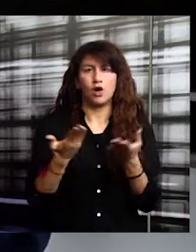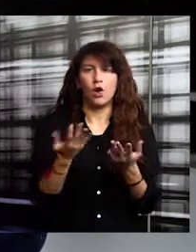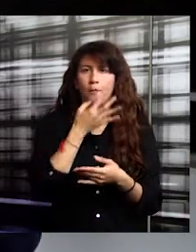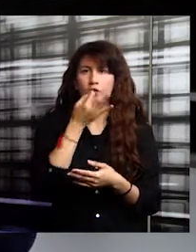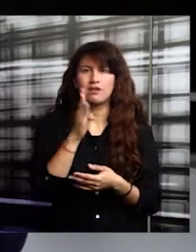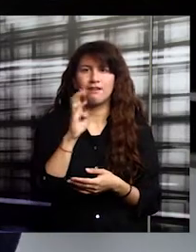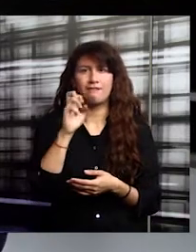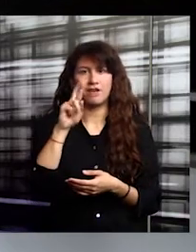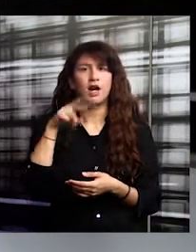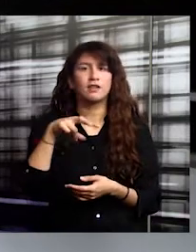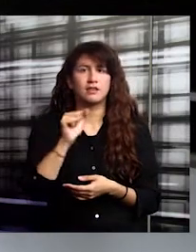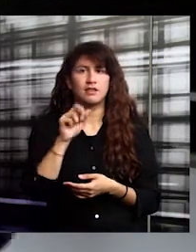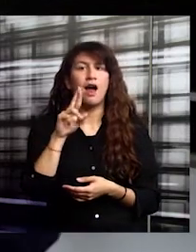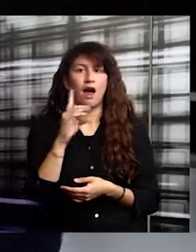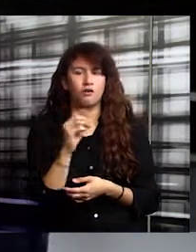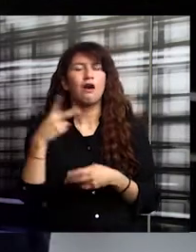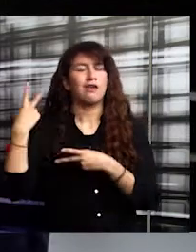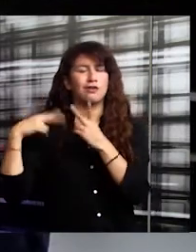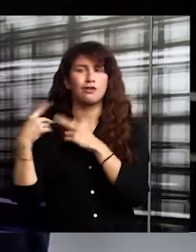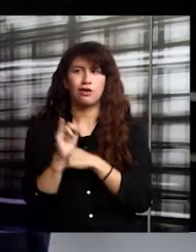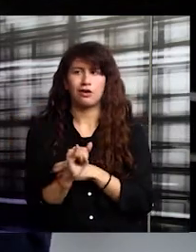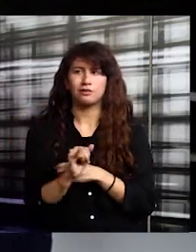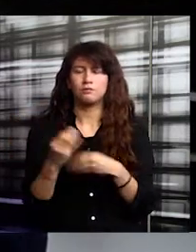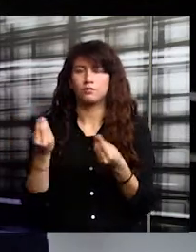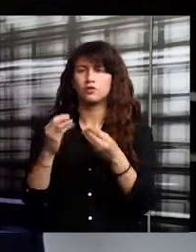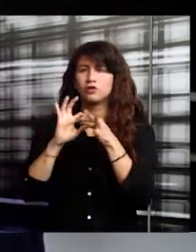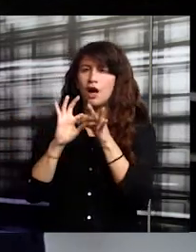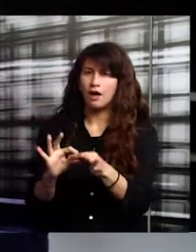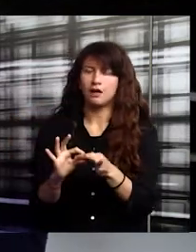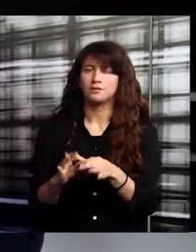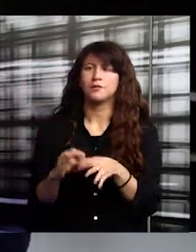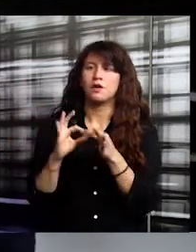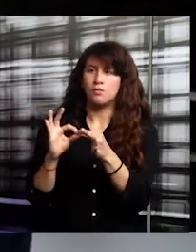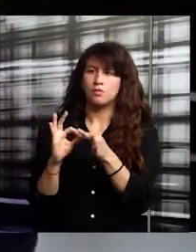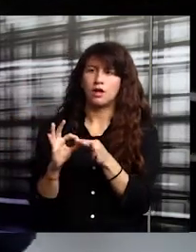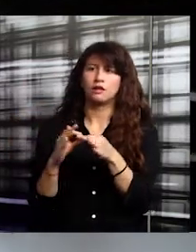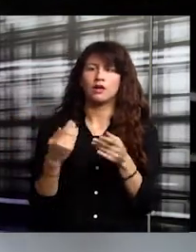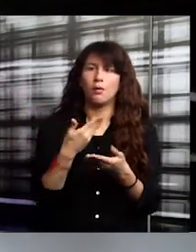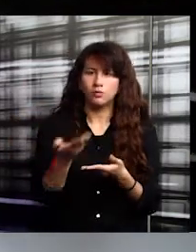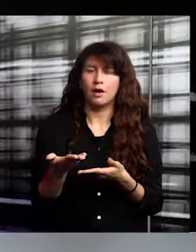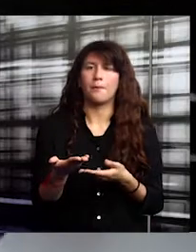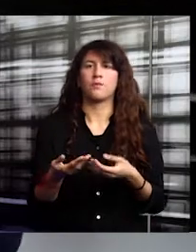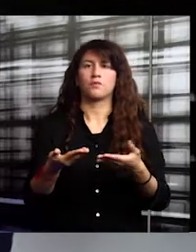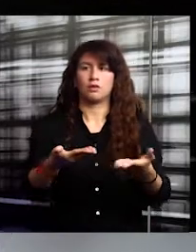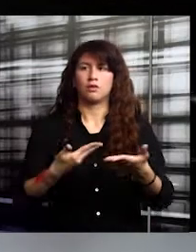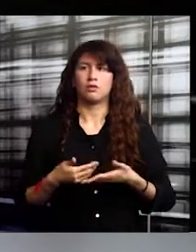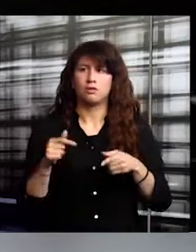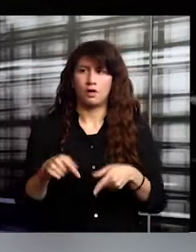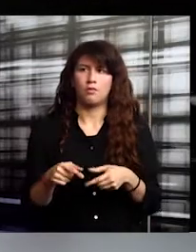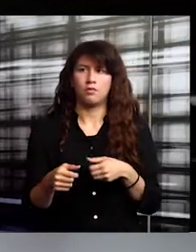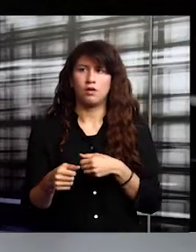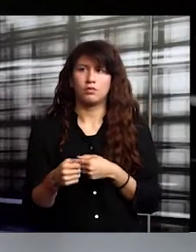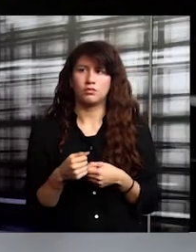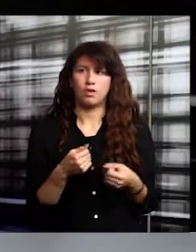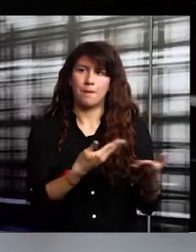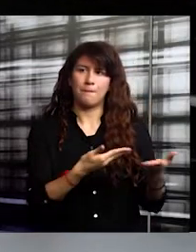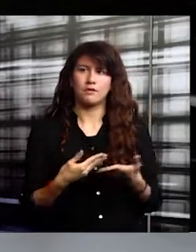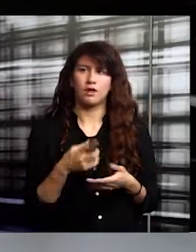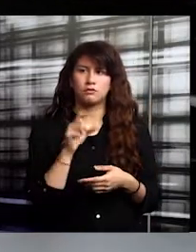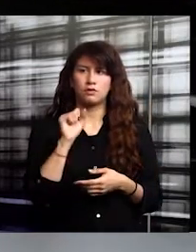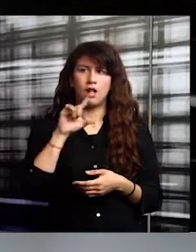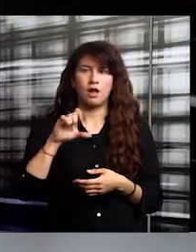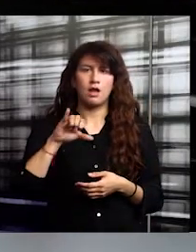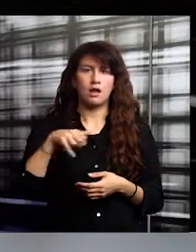nosotros y hago la misma invitación que Alejandro. Infórmese, lea. Hoy día Internet muestra muchas cosas